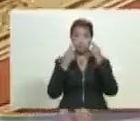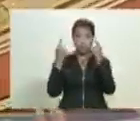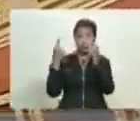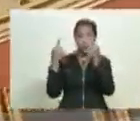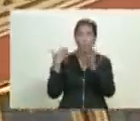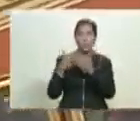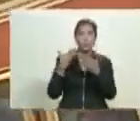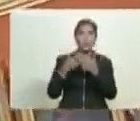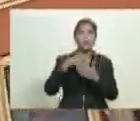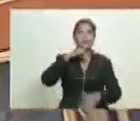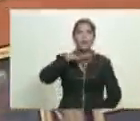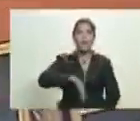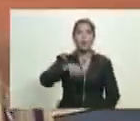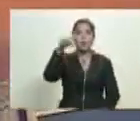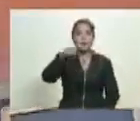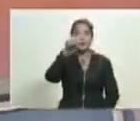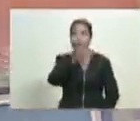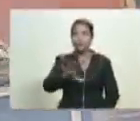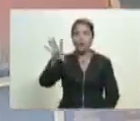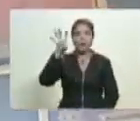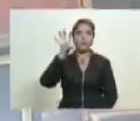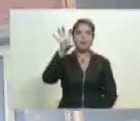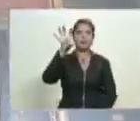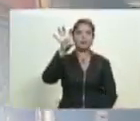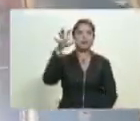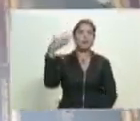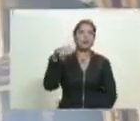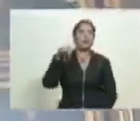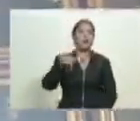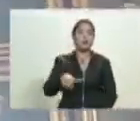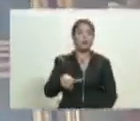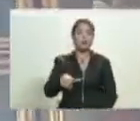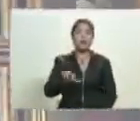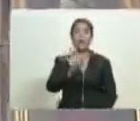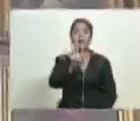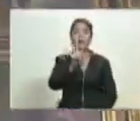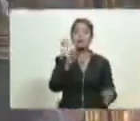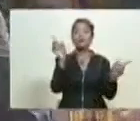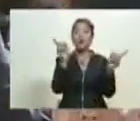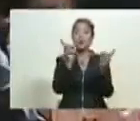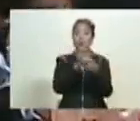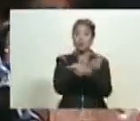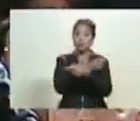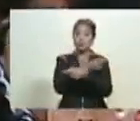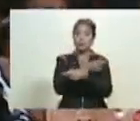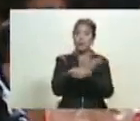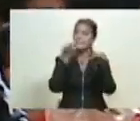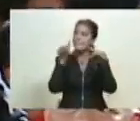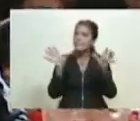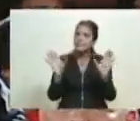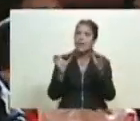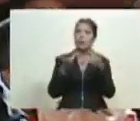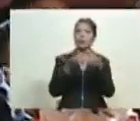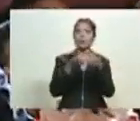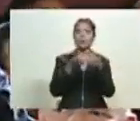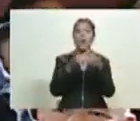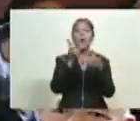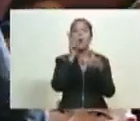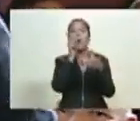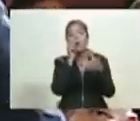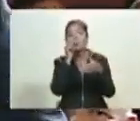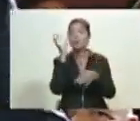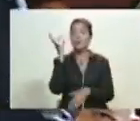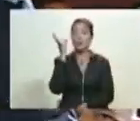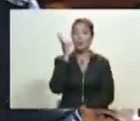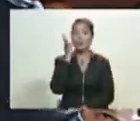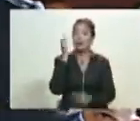tanta historia de nuestra patria. Hoy, 4 de agosto, este grupo de mujeres y de hombres